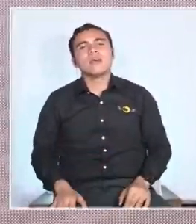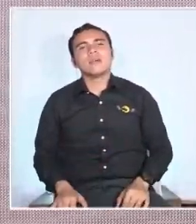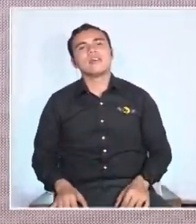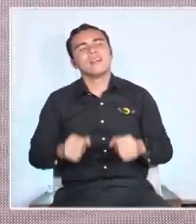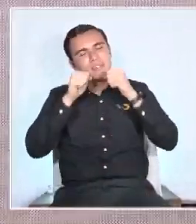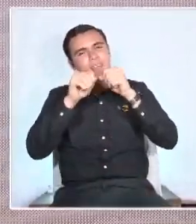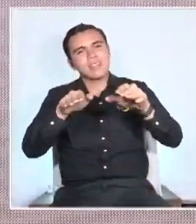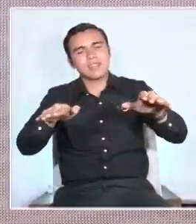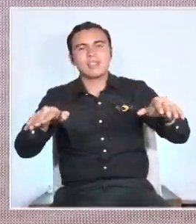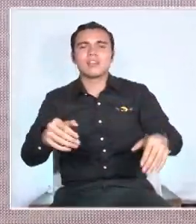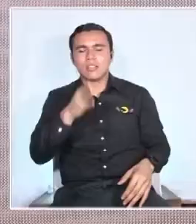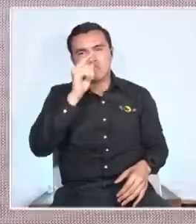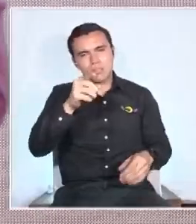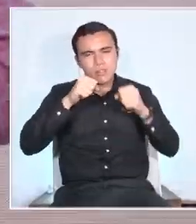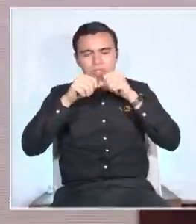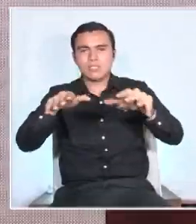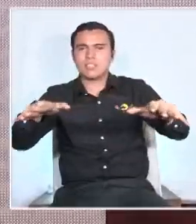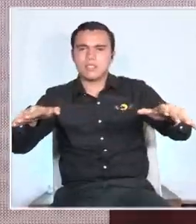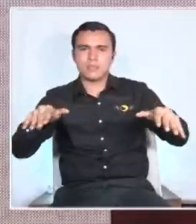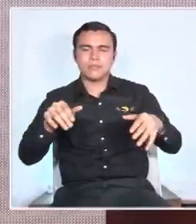hermana. Aleluya. Dios te bendiga, hermano.